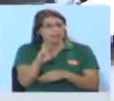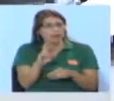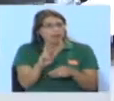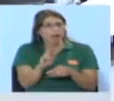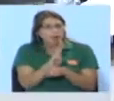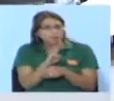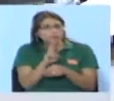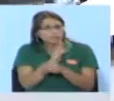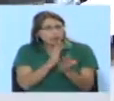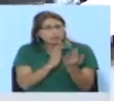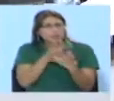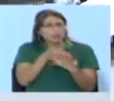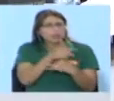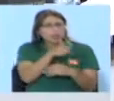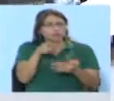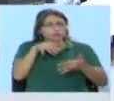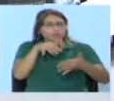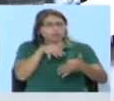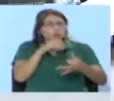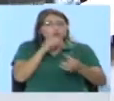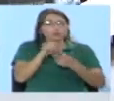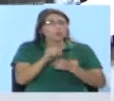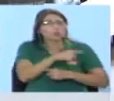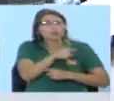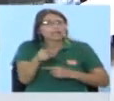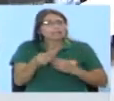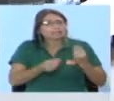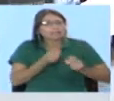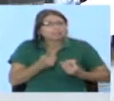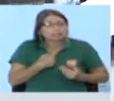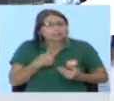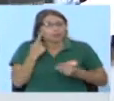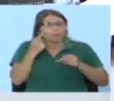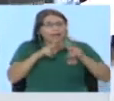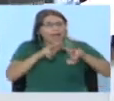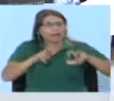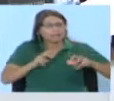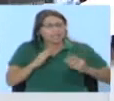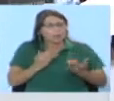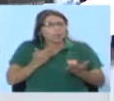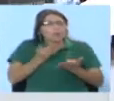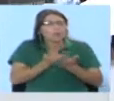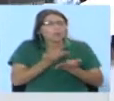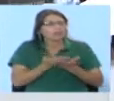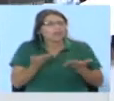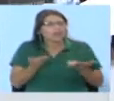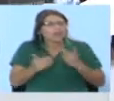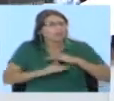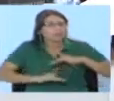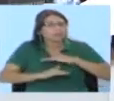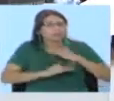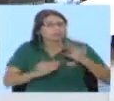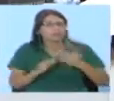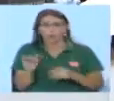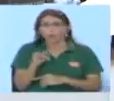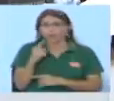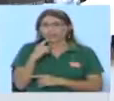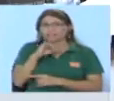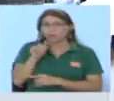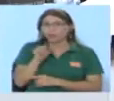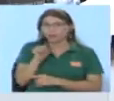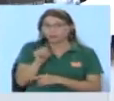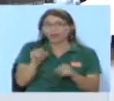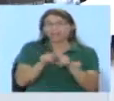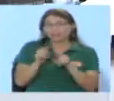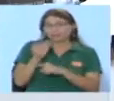ha sido, digamos, lo que ustedes han logrado obtener para hacer un análisis de la propuesta? Bueno, como decía Juan Manuel, y Alonso lo dijo también